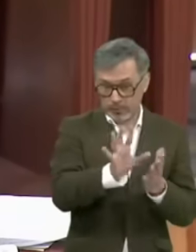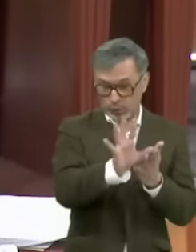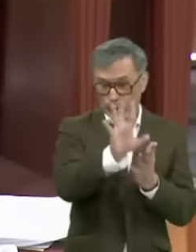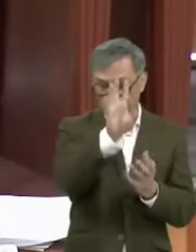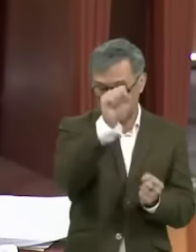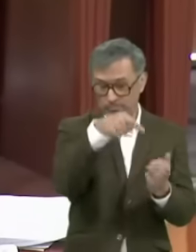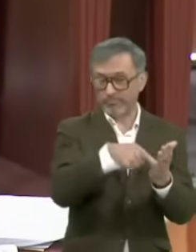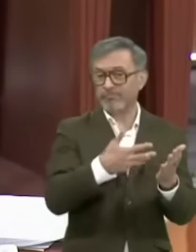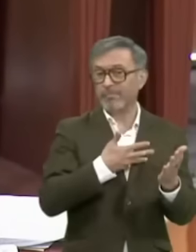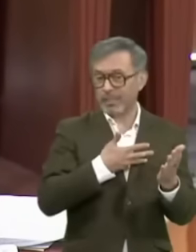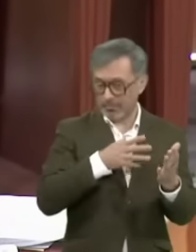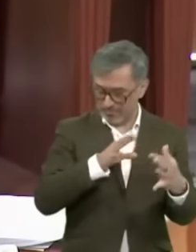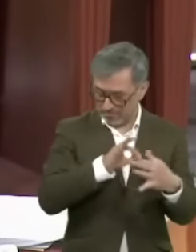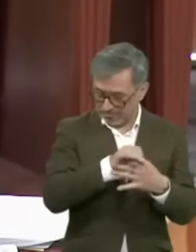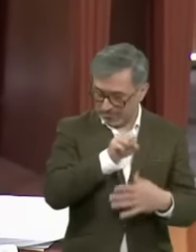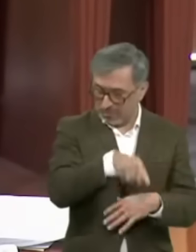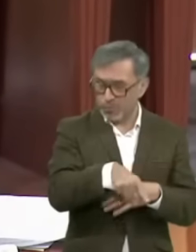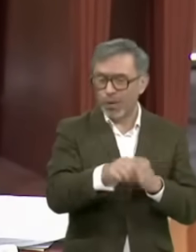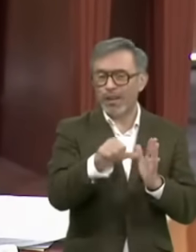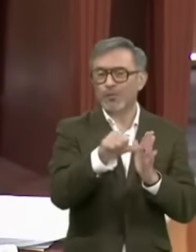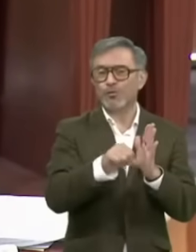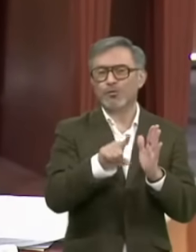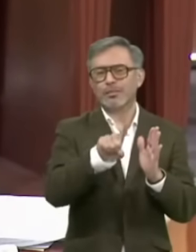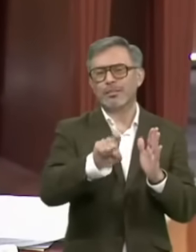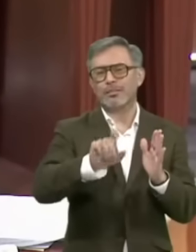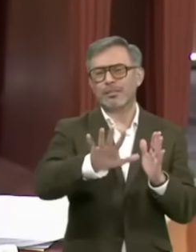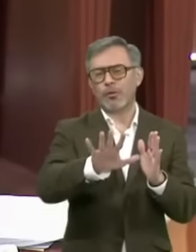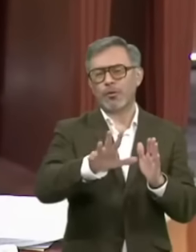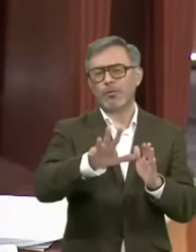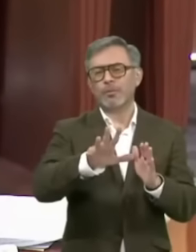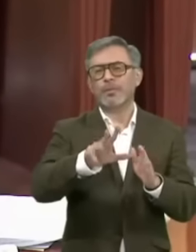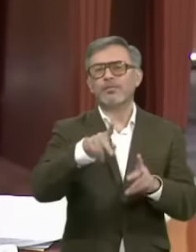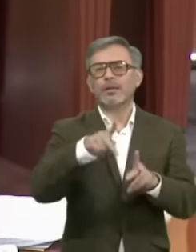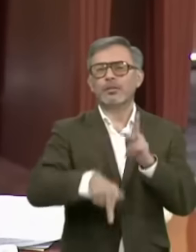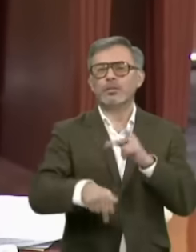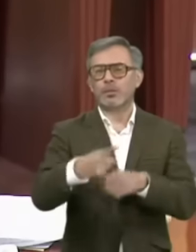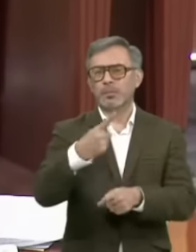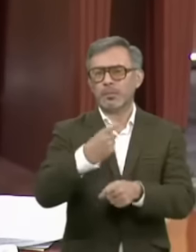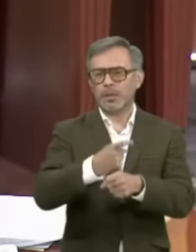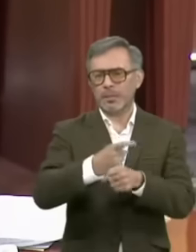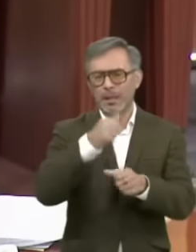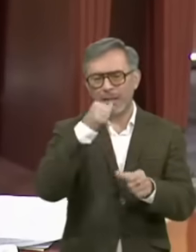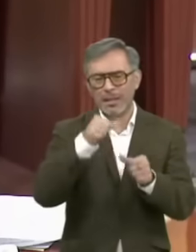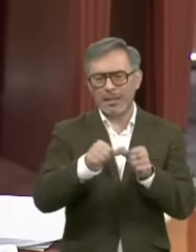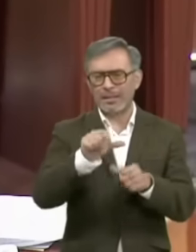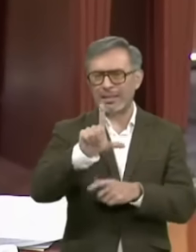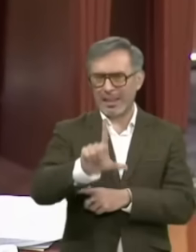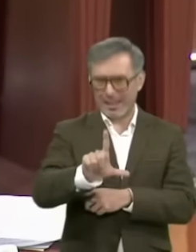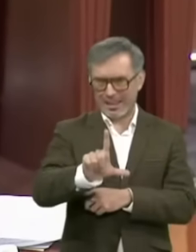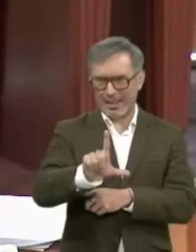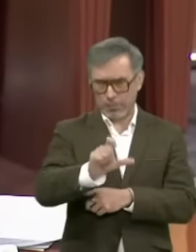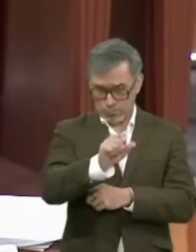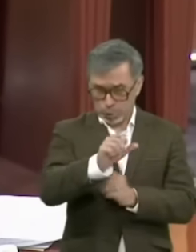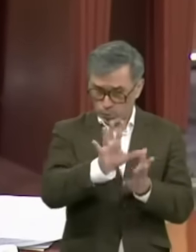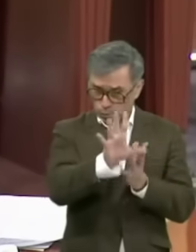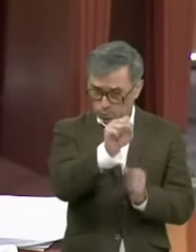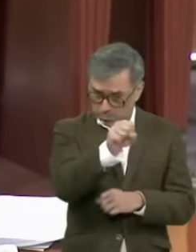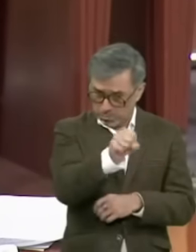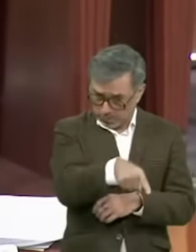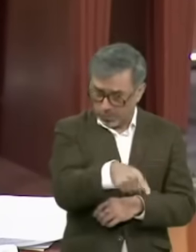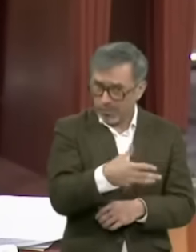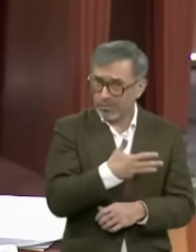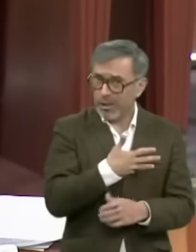en el artículo 105, fracción primera, inciso L de nuestra Constitución, y es un